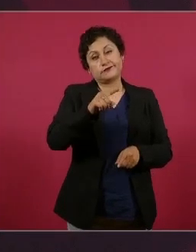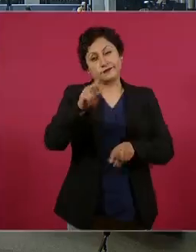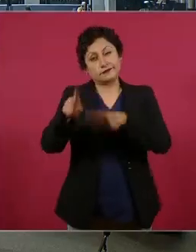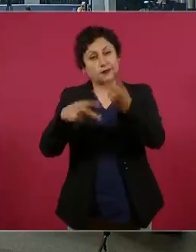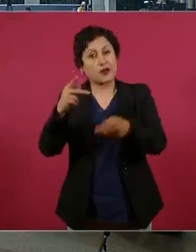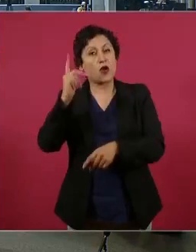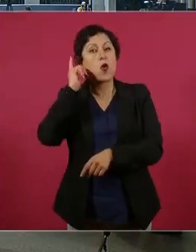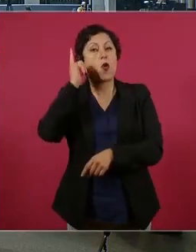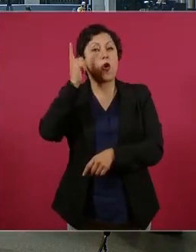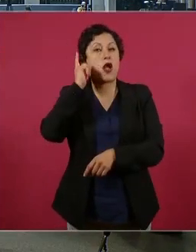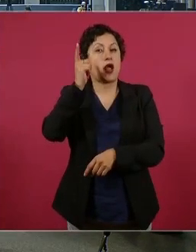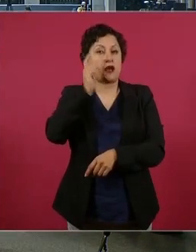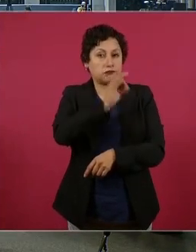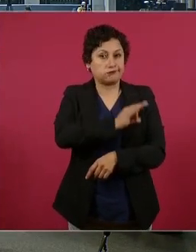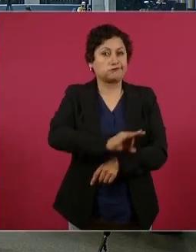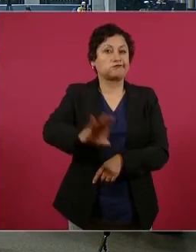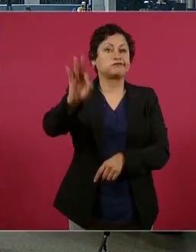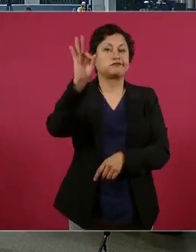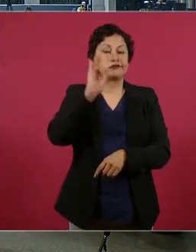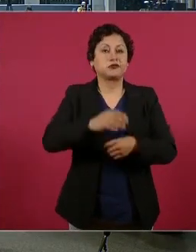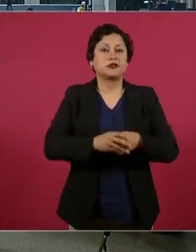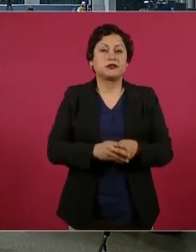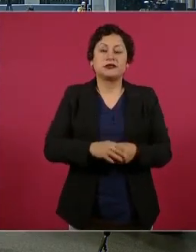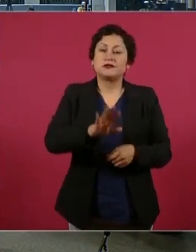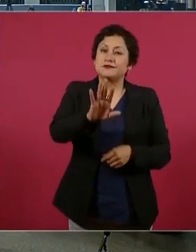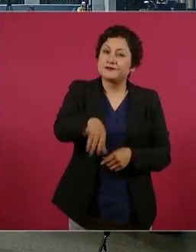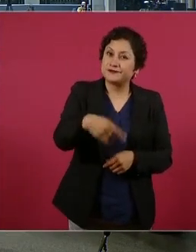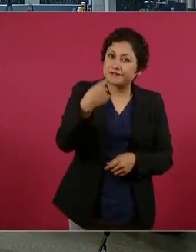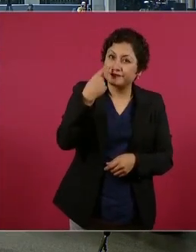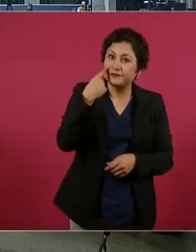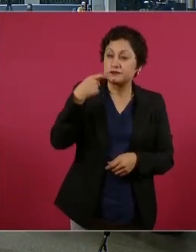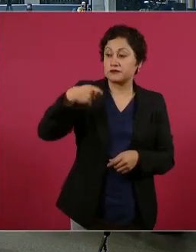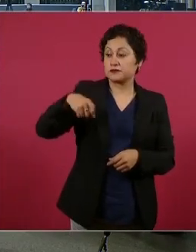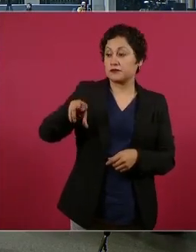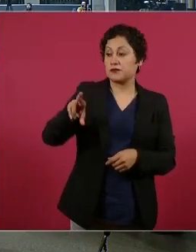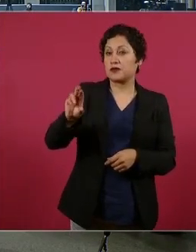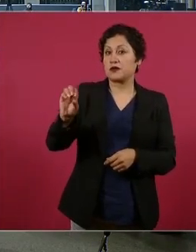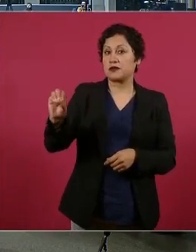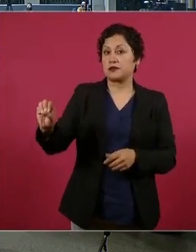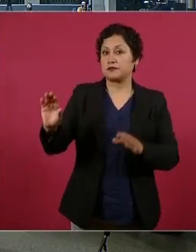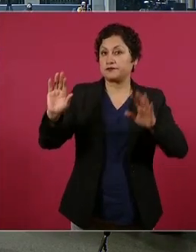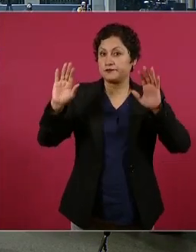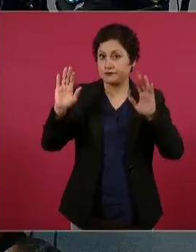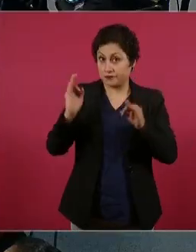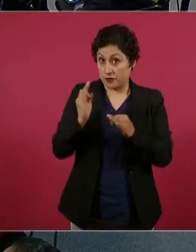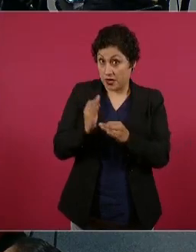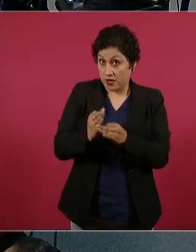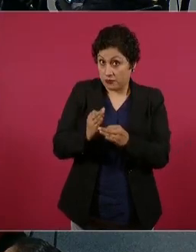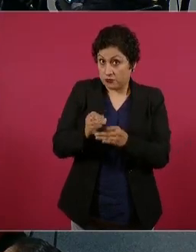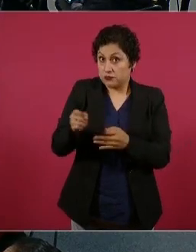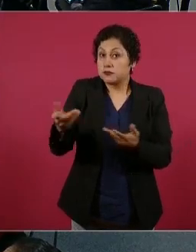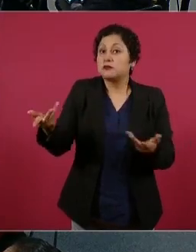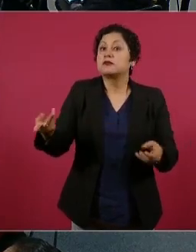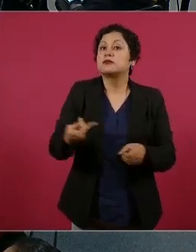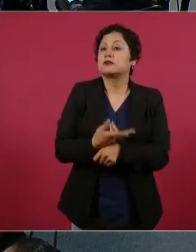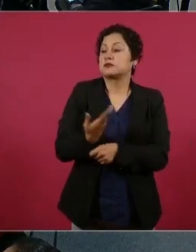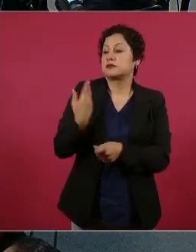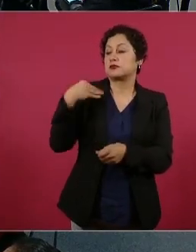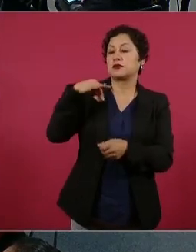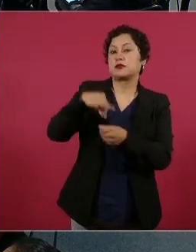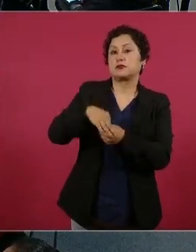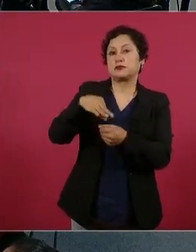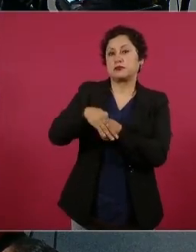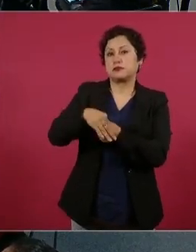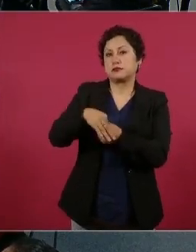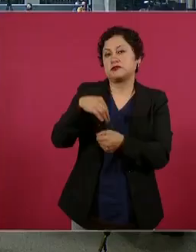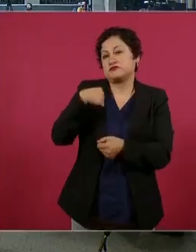Sería un a lo mejor es que en Quintana Roo, de verdad. Sí. Bueno, ahorita la elección se vio, o sea, pues yo le digo que es un voto de